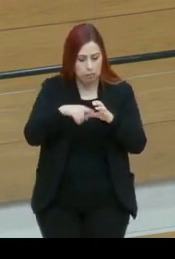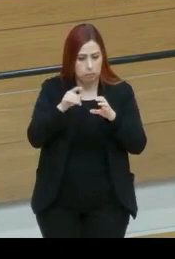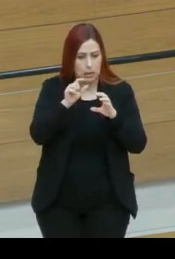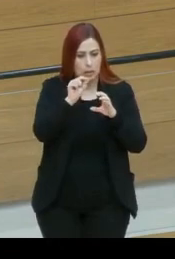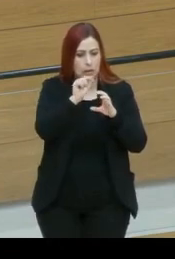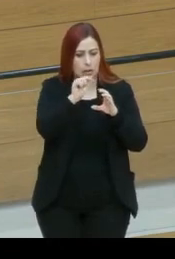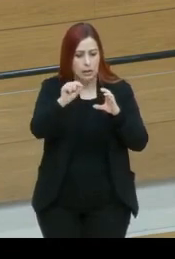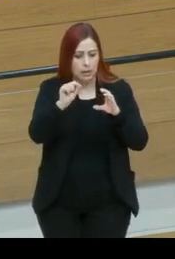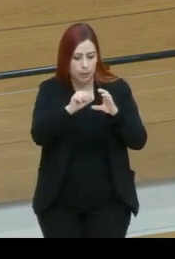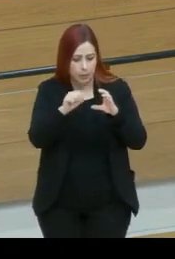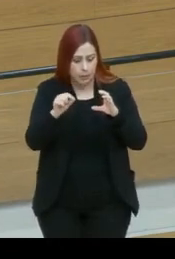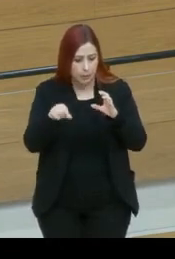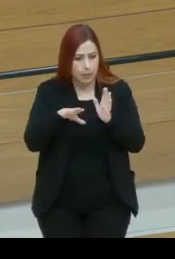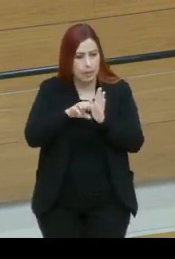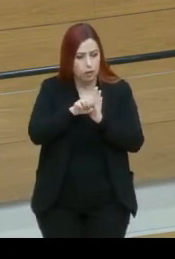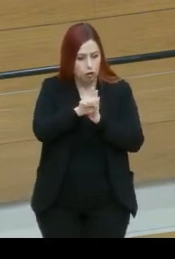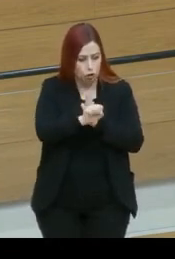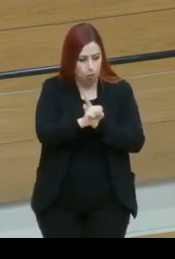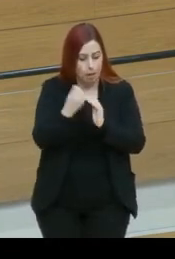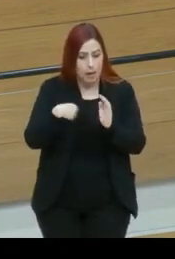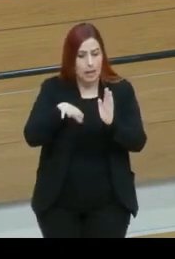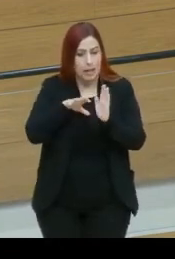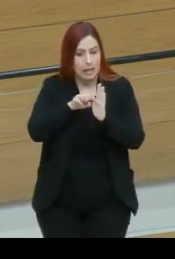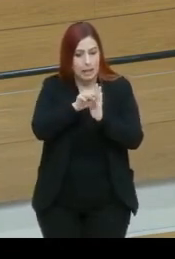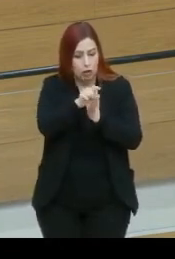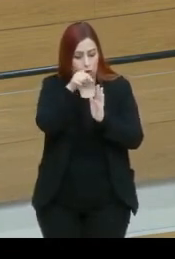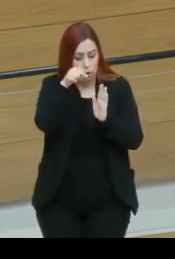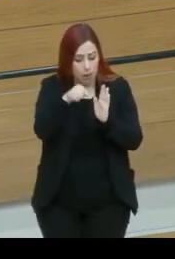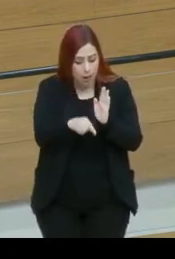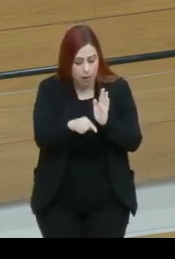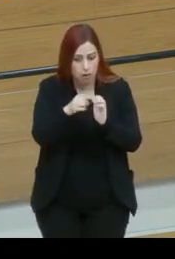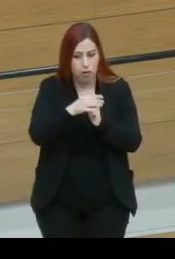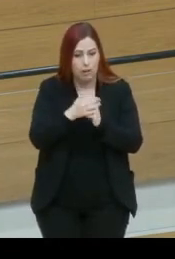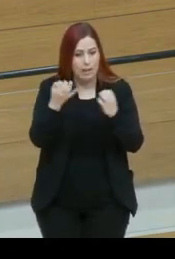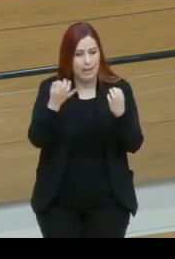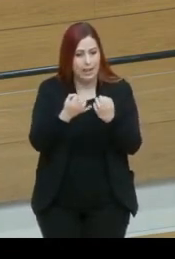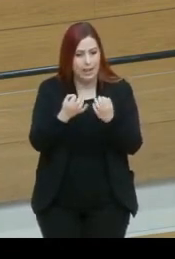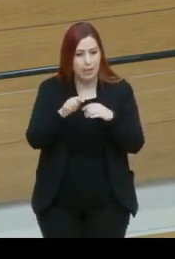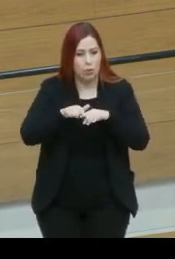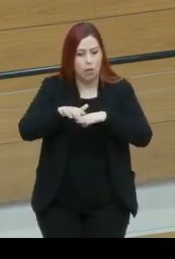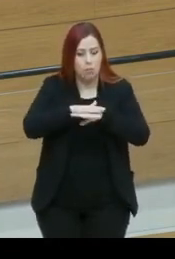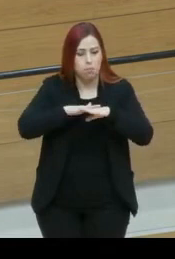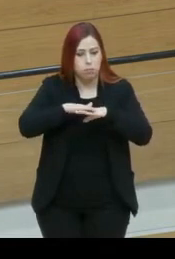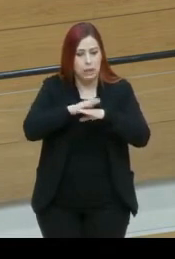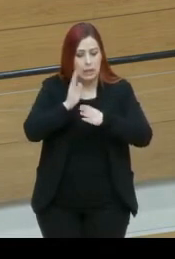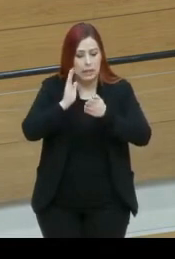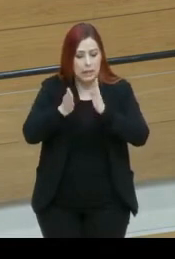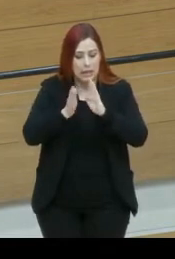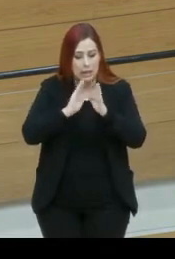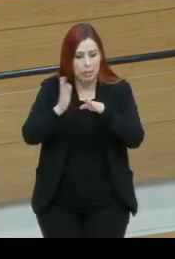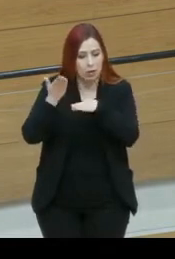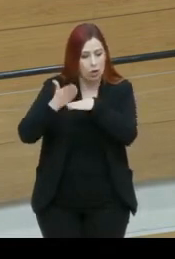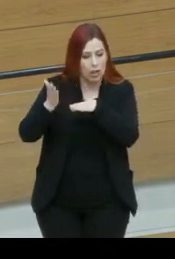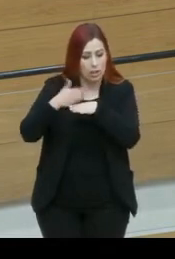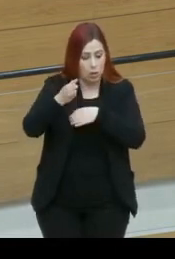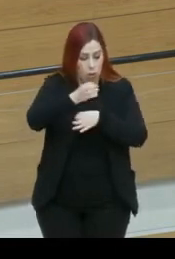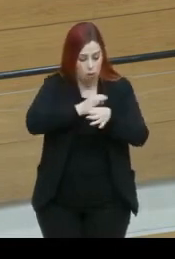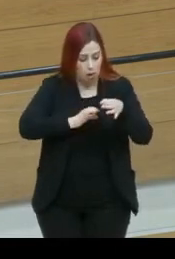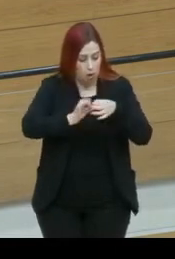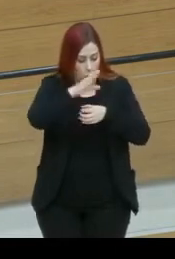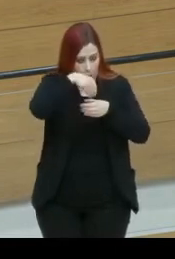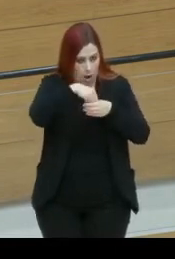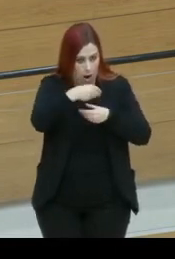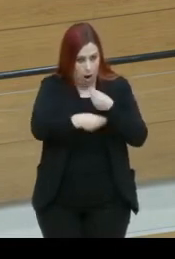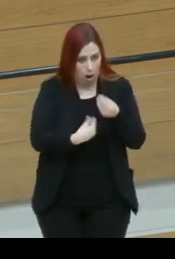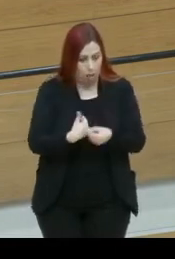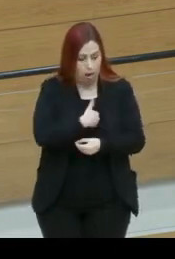los lisosomas. Los lisosomas son la planta de tratamiento de residuos de la célula. Y en él